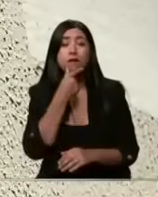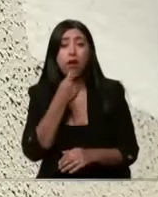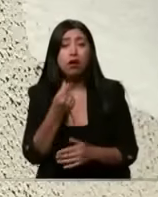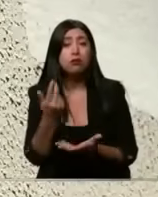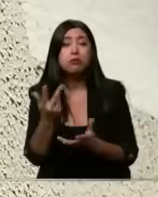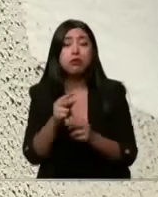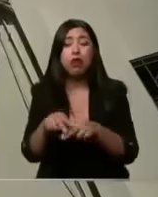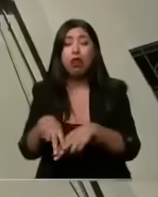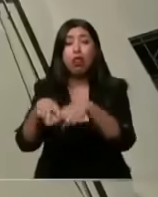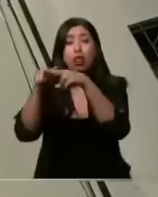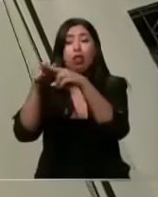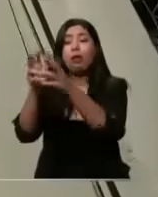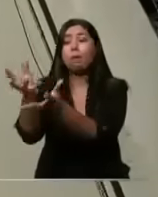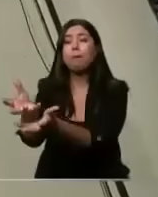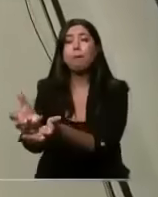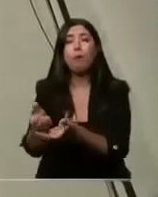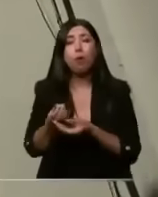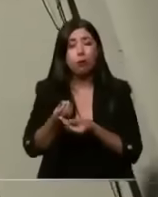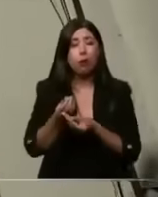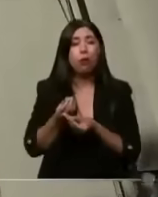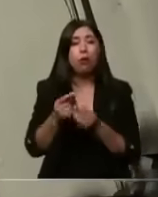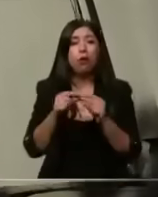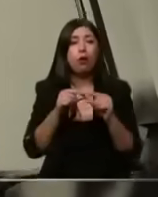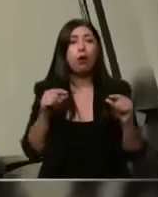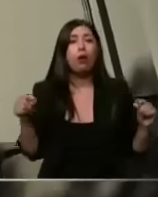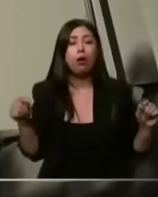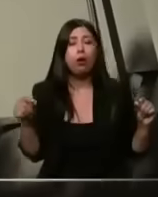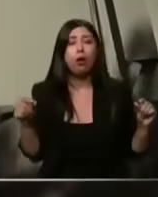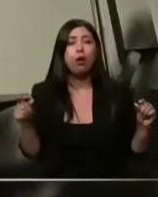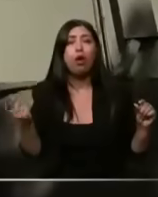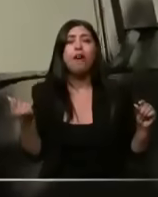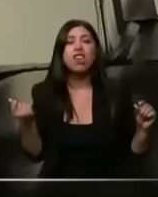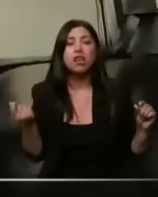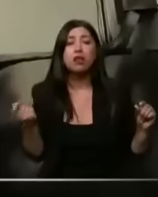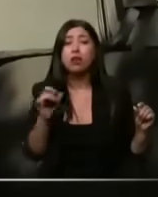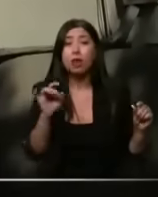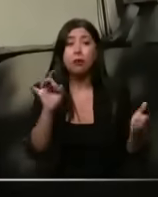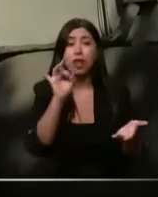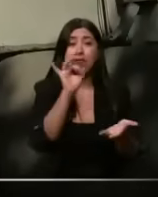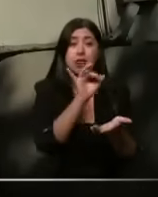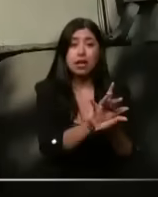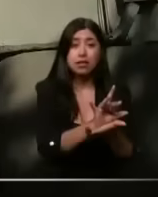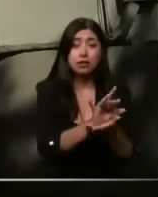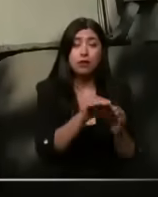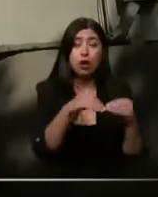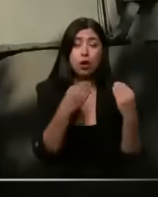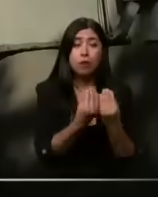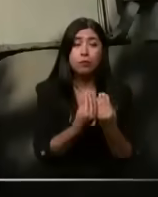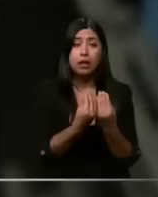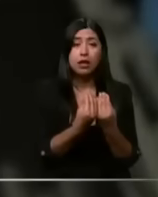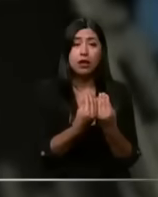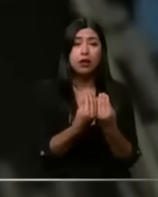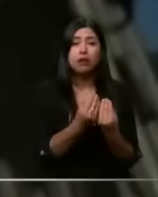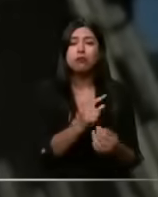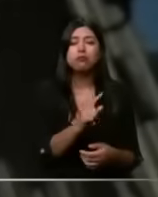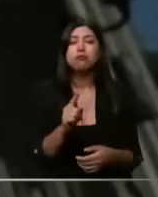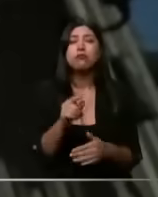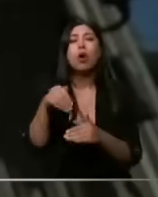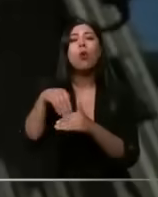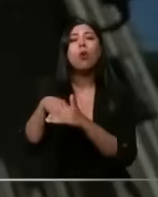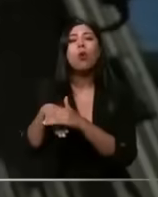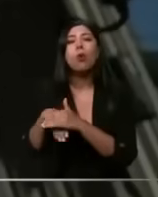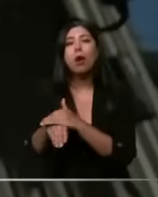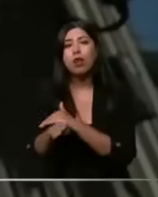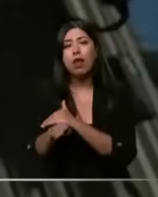los fondos provenientes de esa glosa en efectivo y en vez de depositar el monto completo a su destinatario, se guardaba